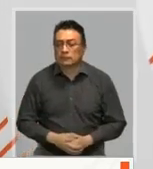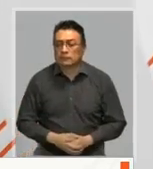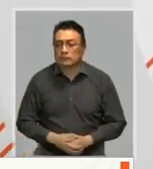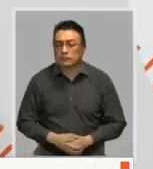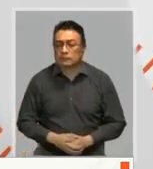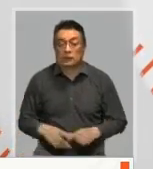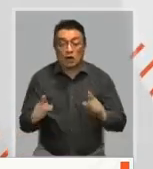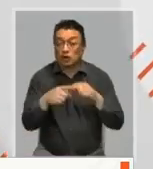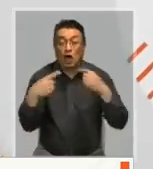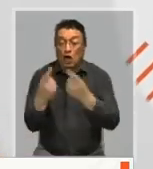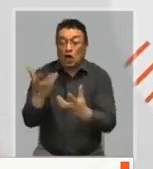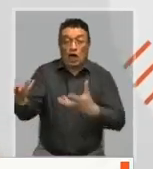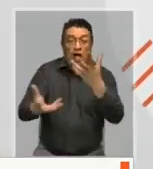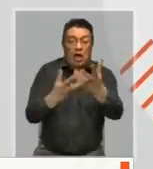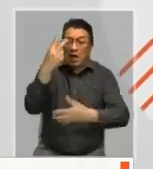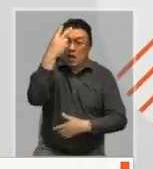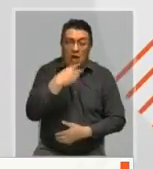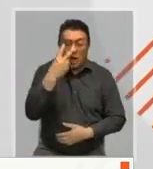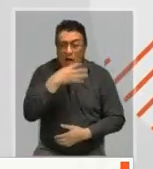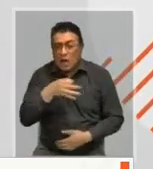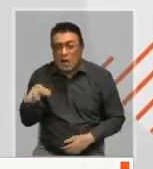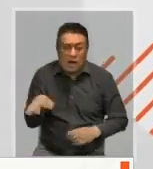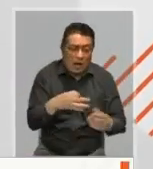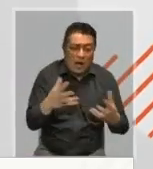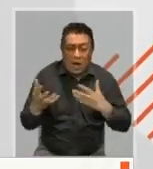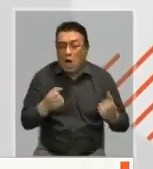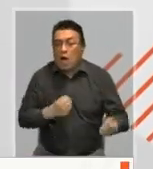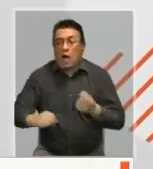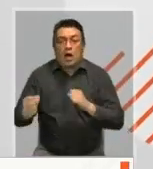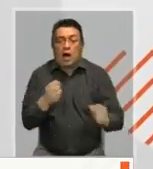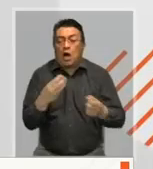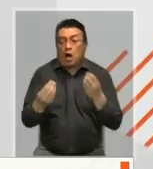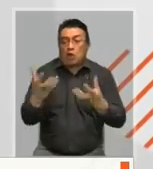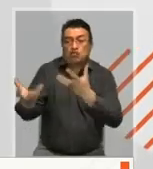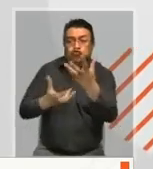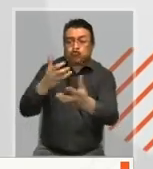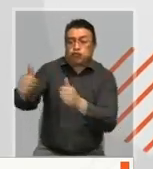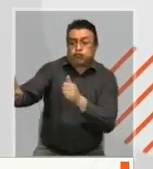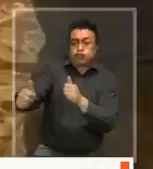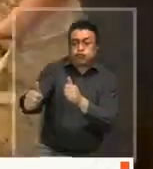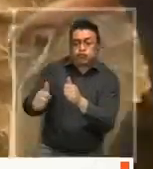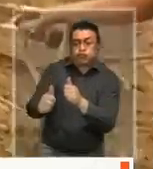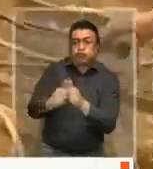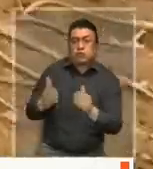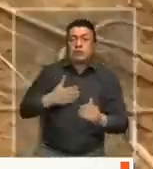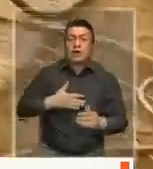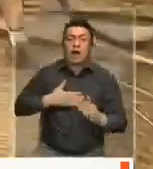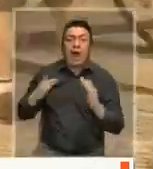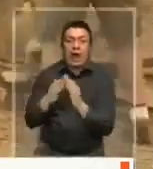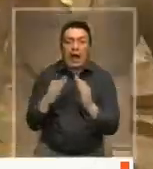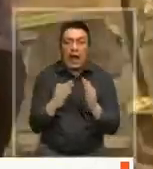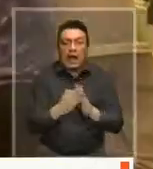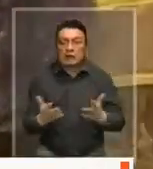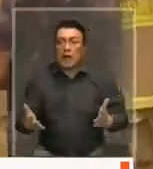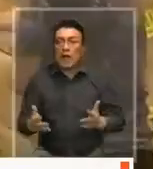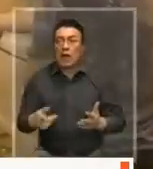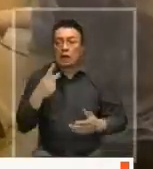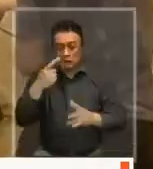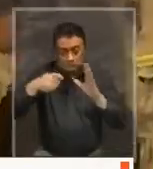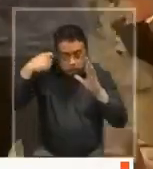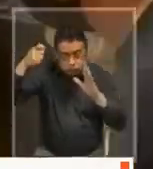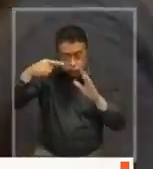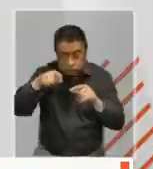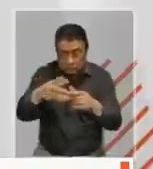Todo en ellos quema, su llanto y sus palabras el reflejo de cómo las llamas se adentraban en sus hogares. Este el registro dramático de